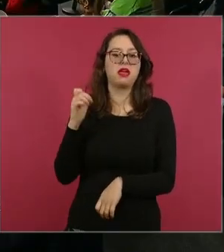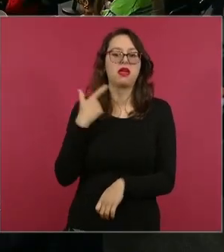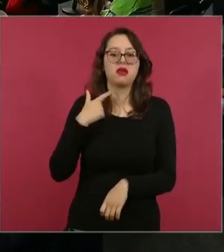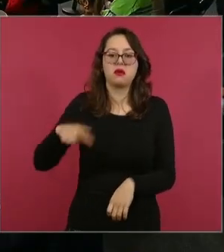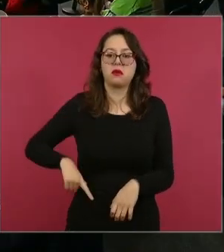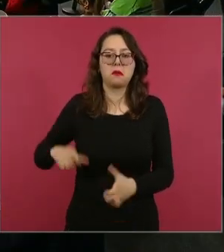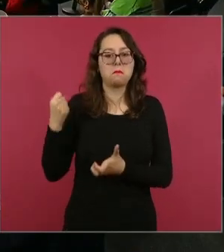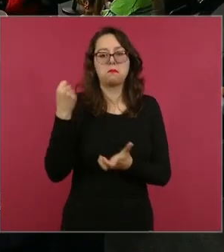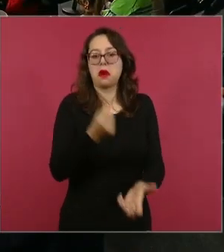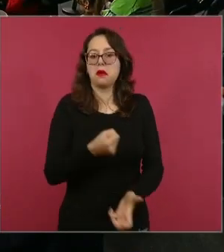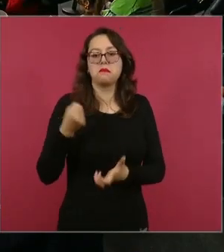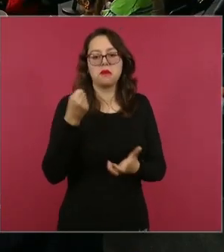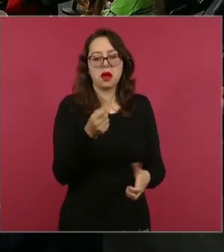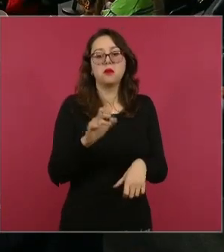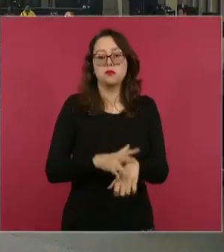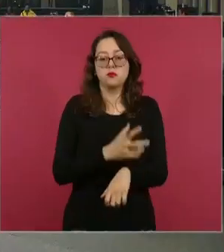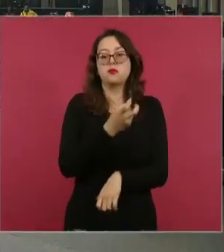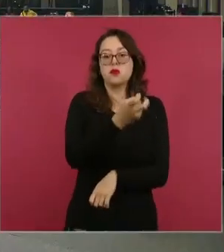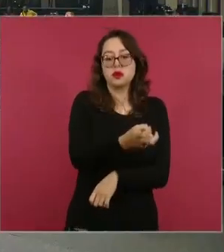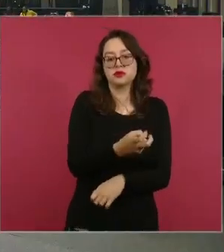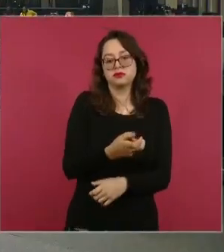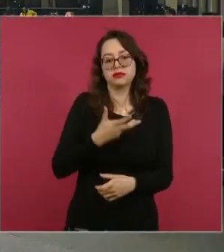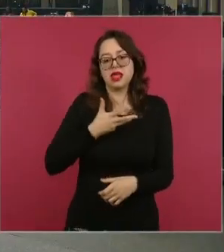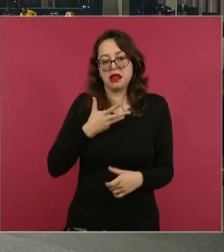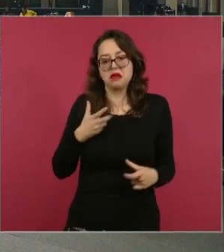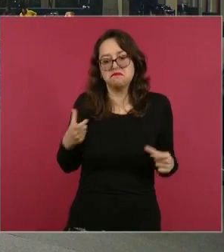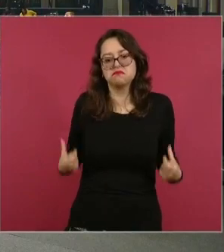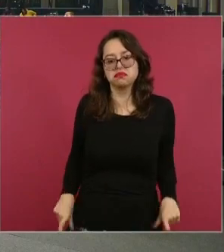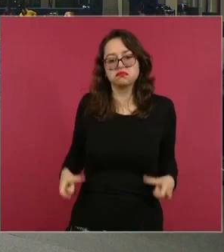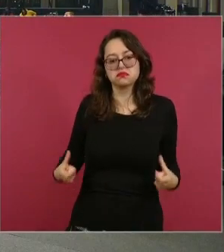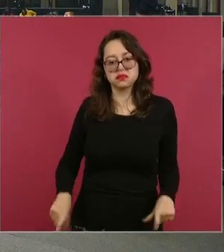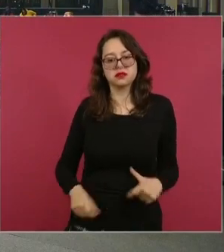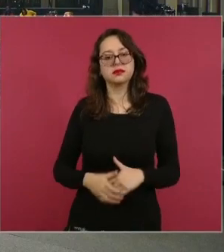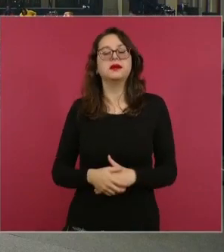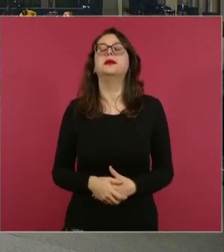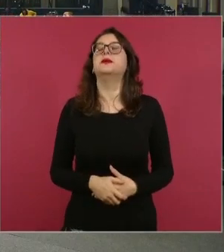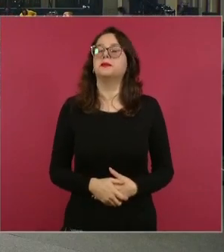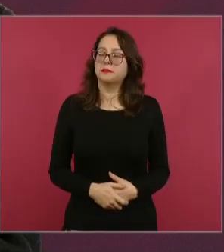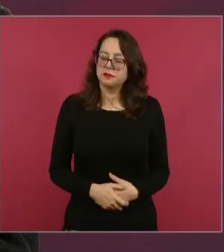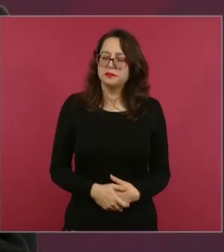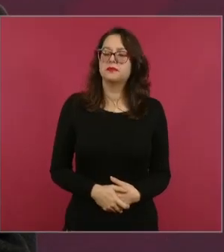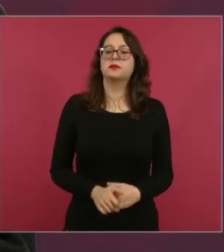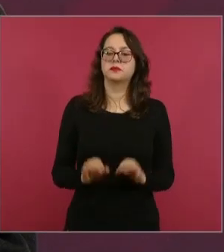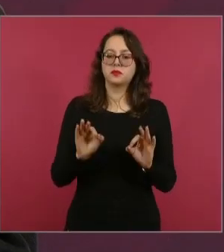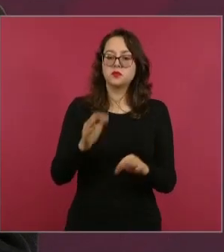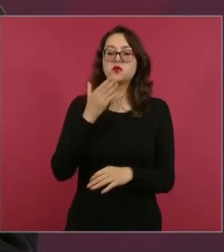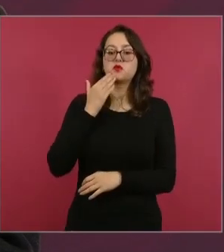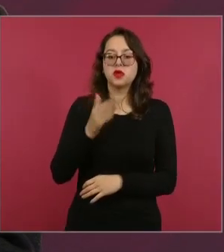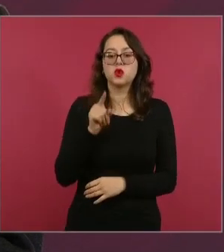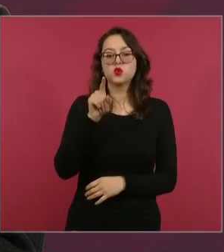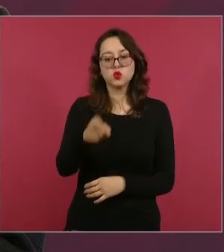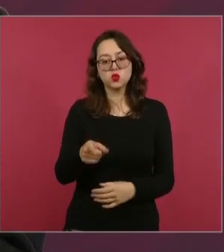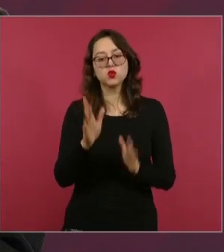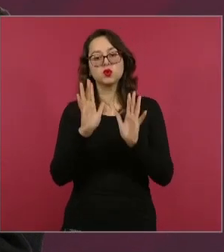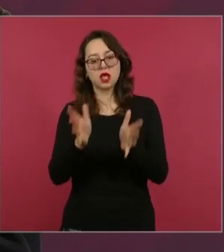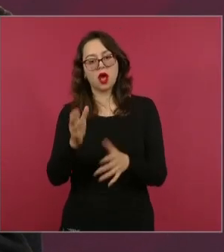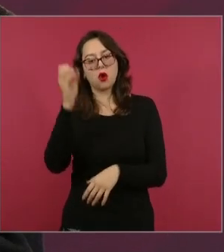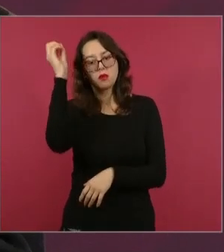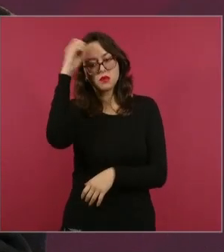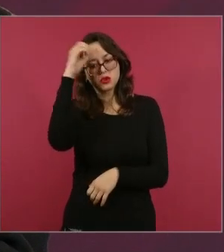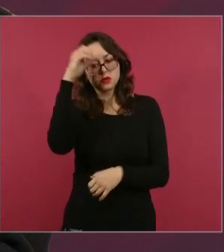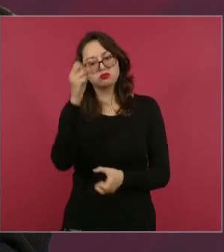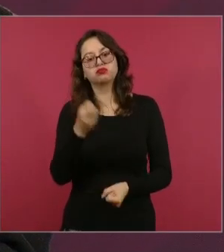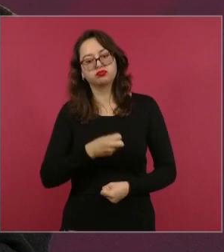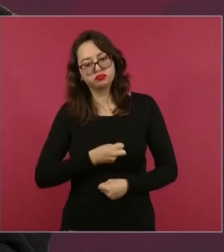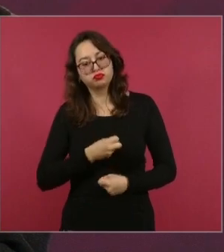eso es todo presidente Gracias muy bien Bueno pues ya dices a conocer tu este opinión es